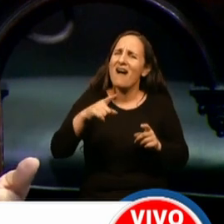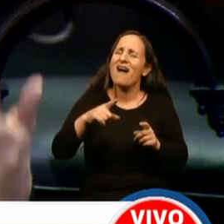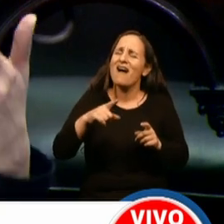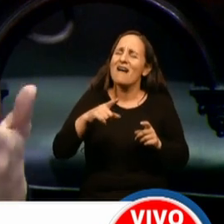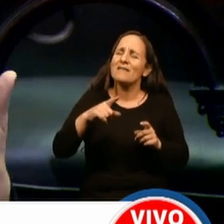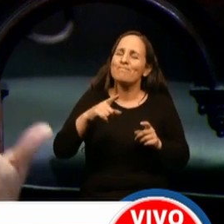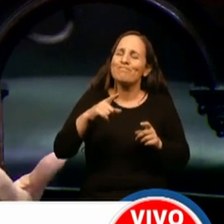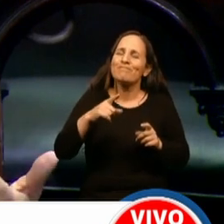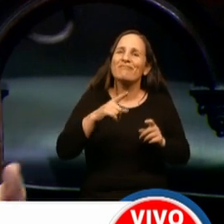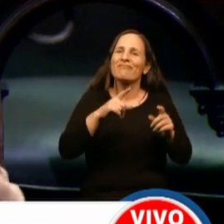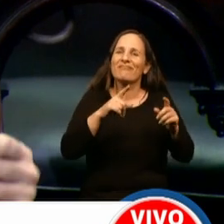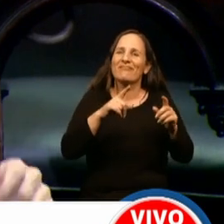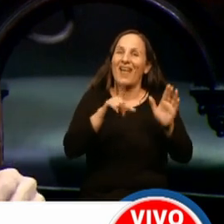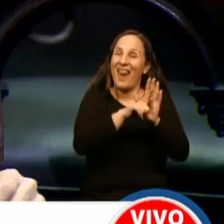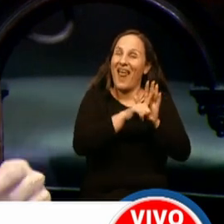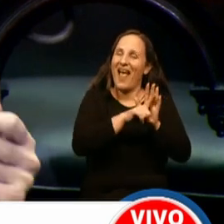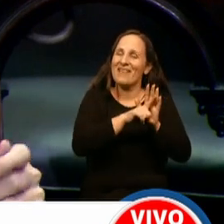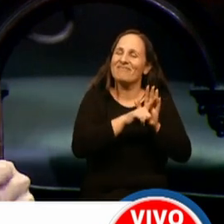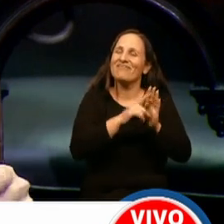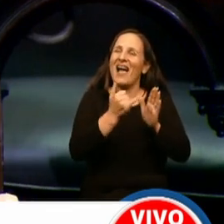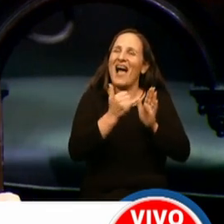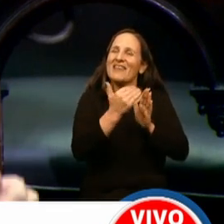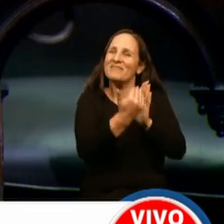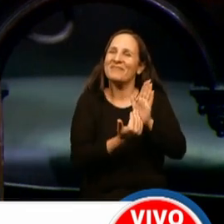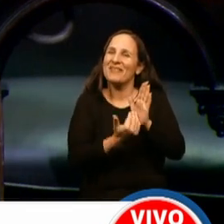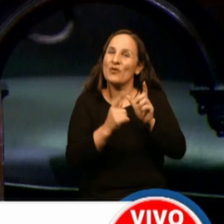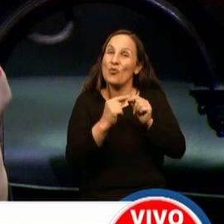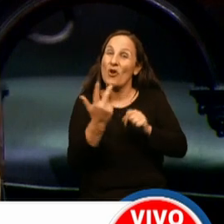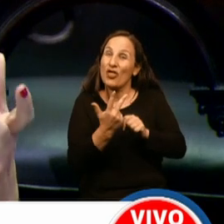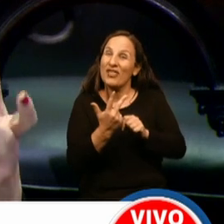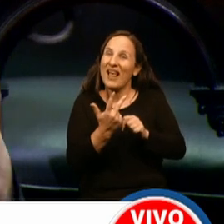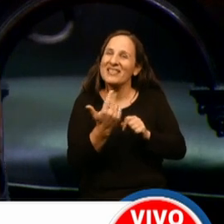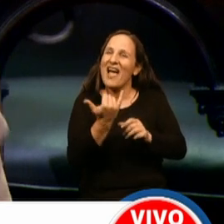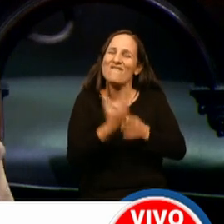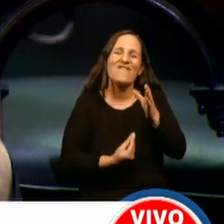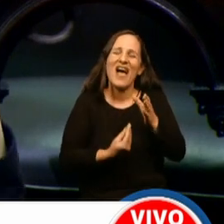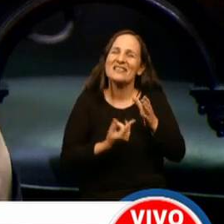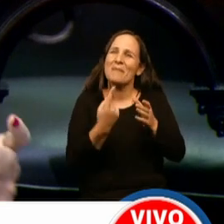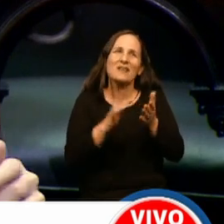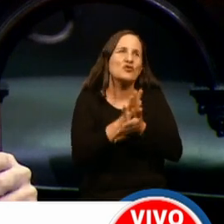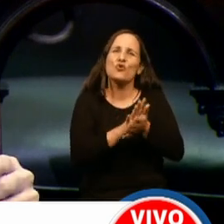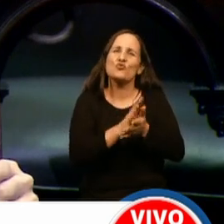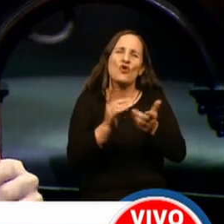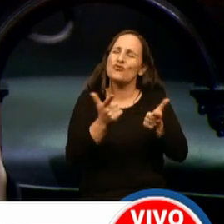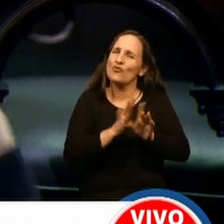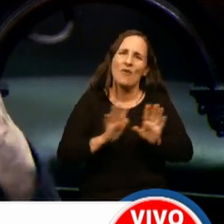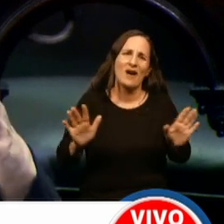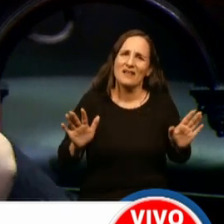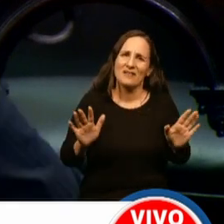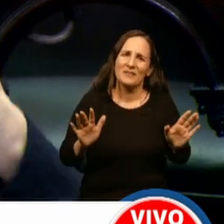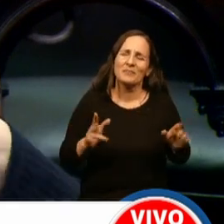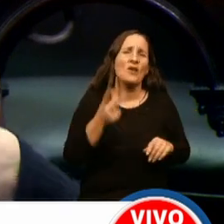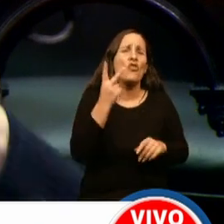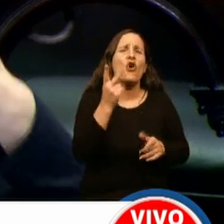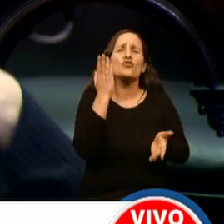en su capítulo tercero tiene errores que no son subsanables porque no vuelven compatibles los dos